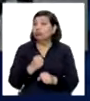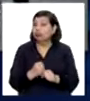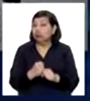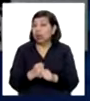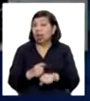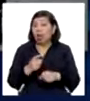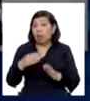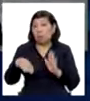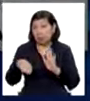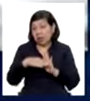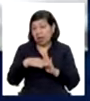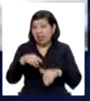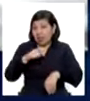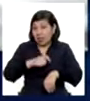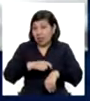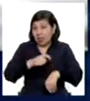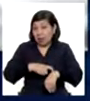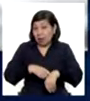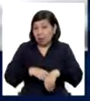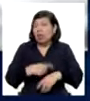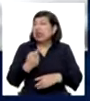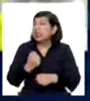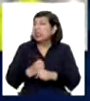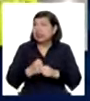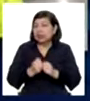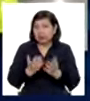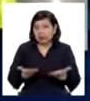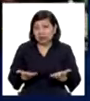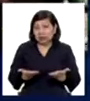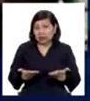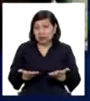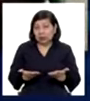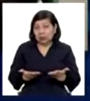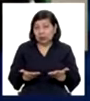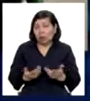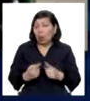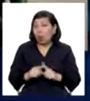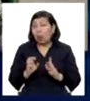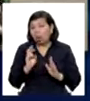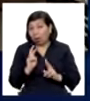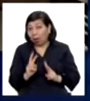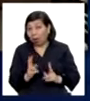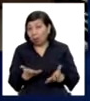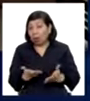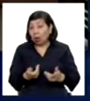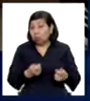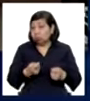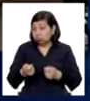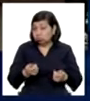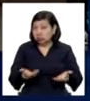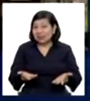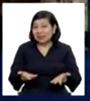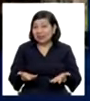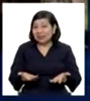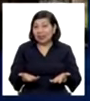trabajos de medio tiempo a mujeres en labores que ordinariamente realizan los hombres, como es el manejo de